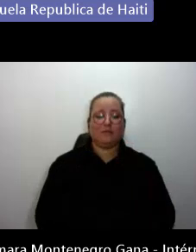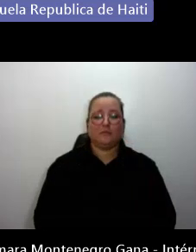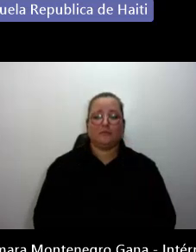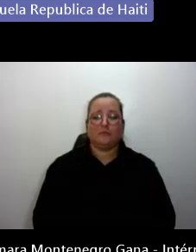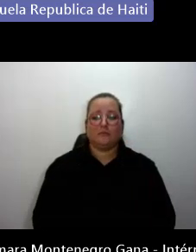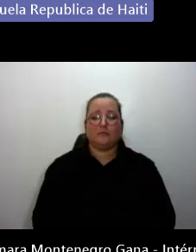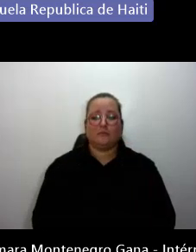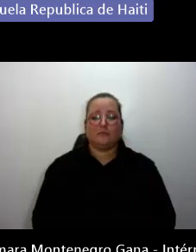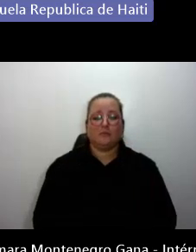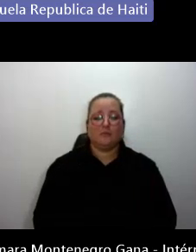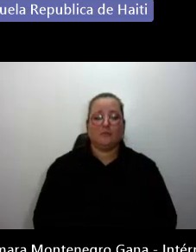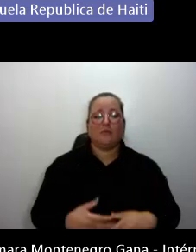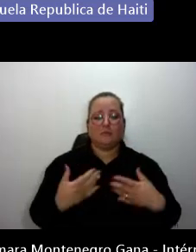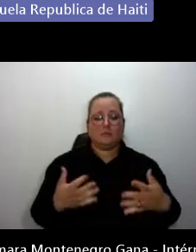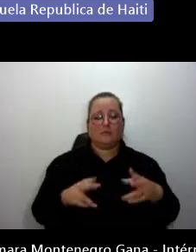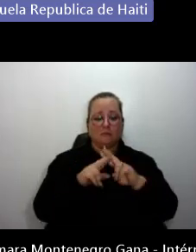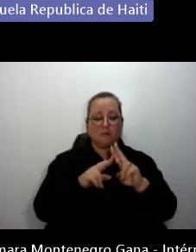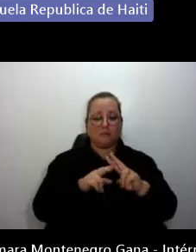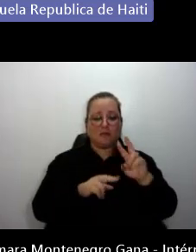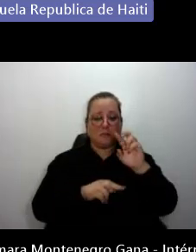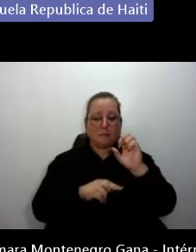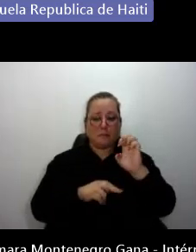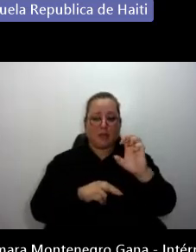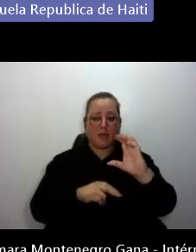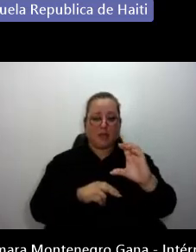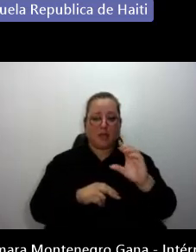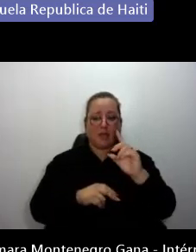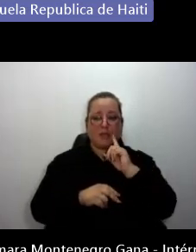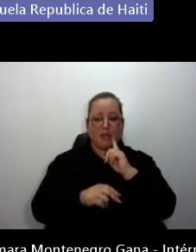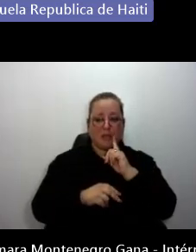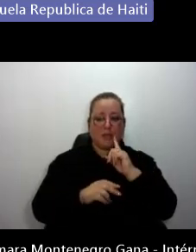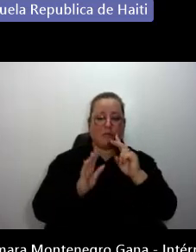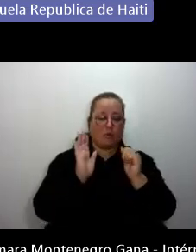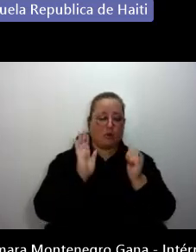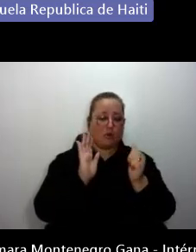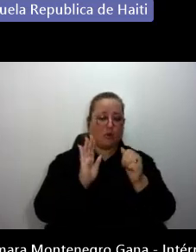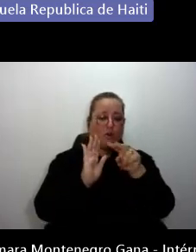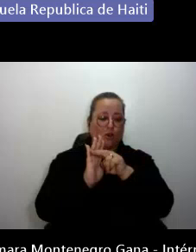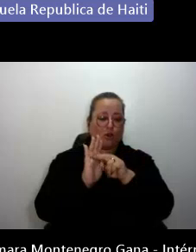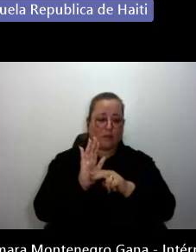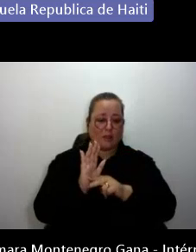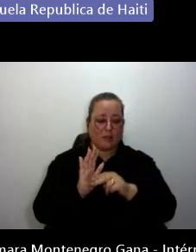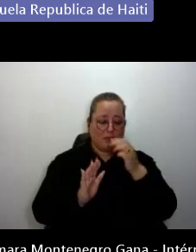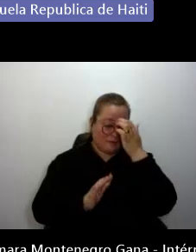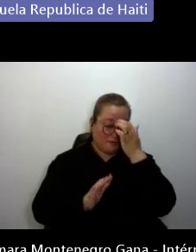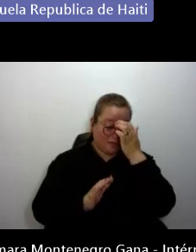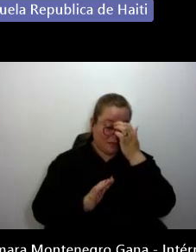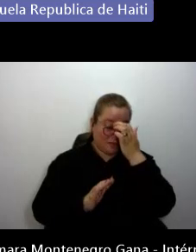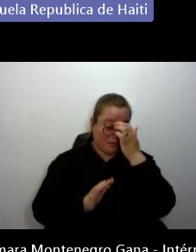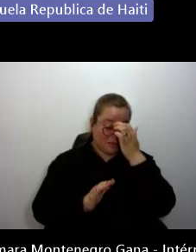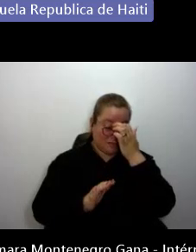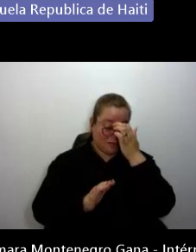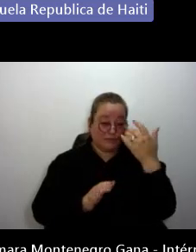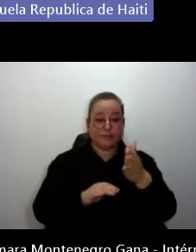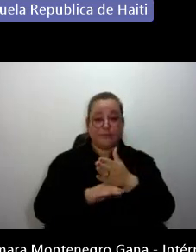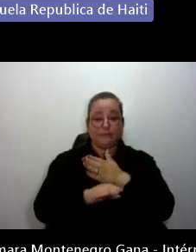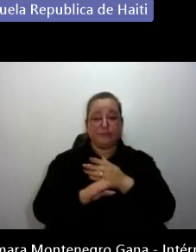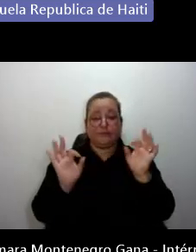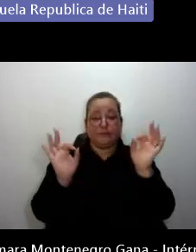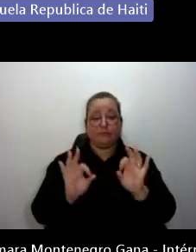cuanto a la elaboración de los PAEC, existe una articulación con la normativa vigente que ya fue nombrada con anterioridad, y además